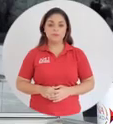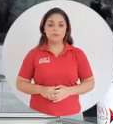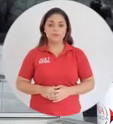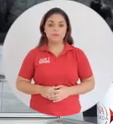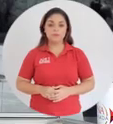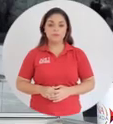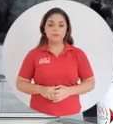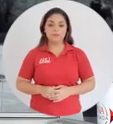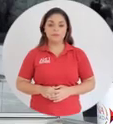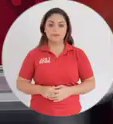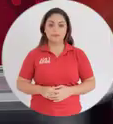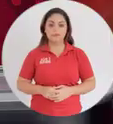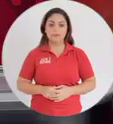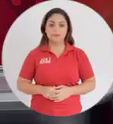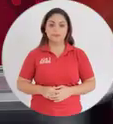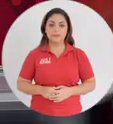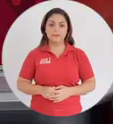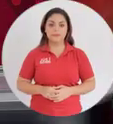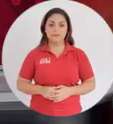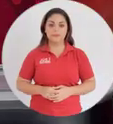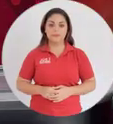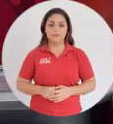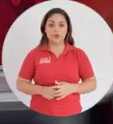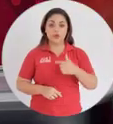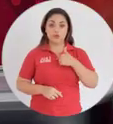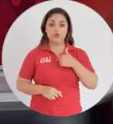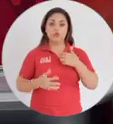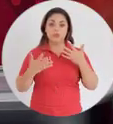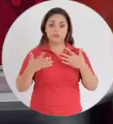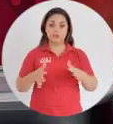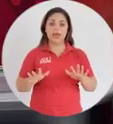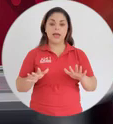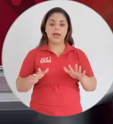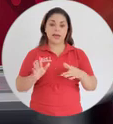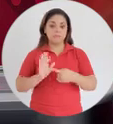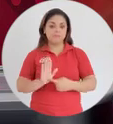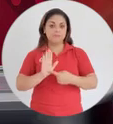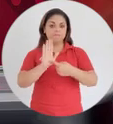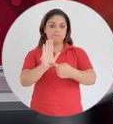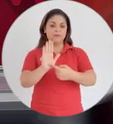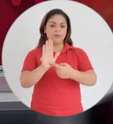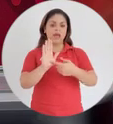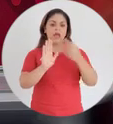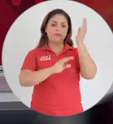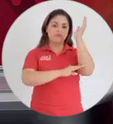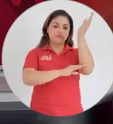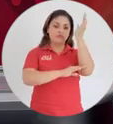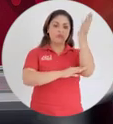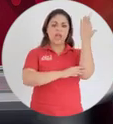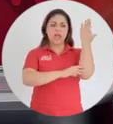Yo tengo una tesis que la he expuesto, por cierto, en un congreso de ACAS de hace